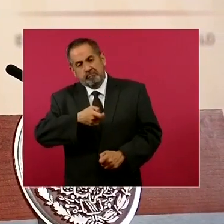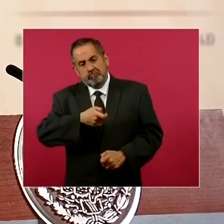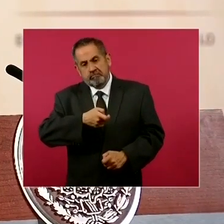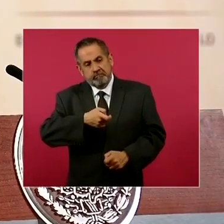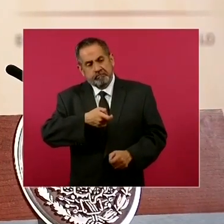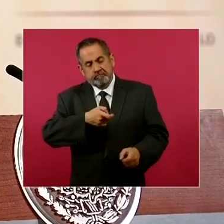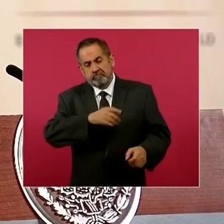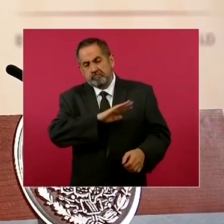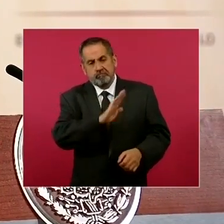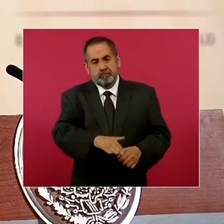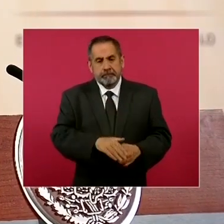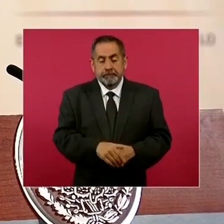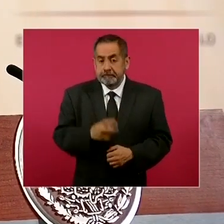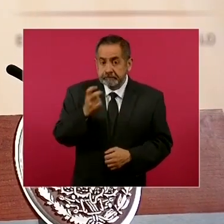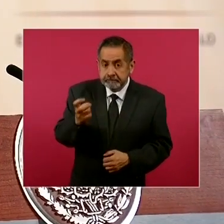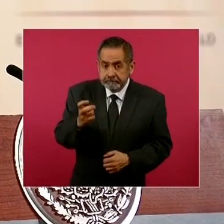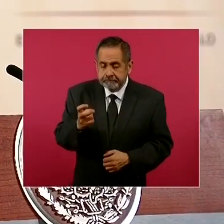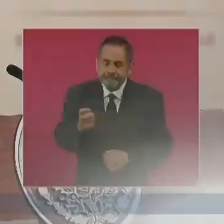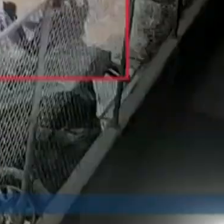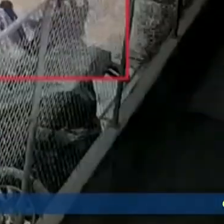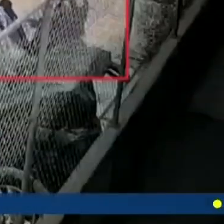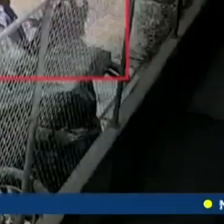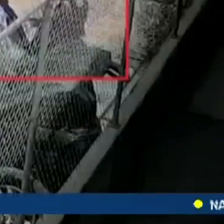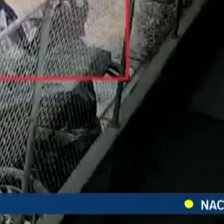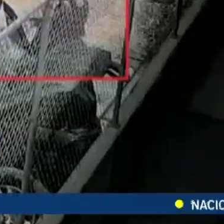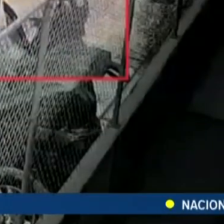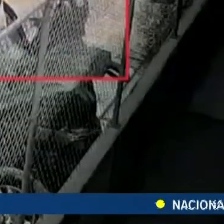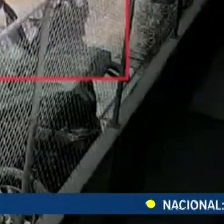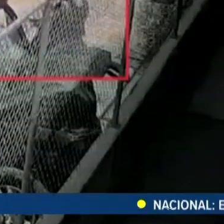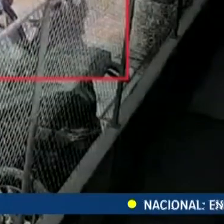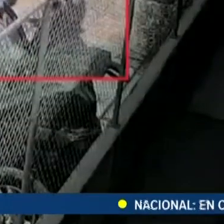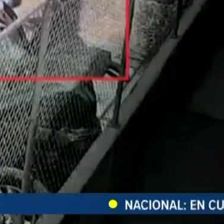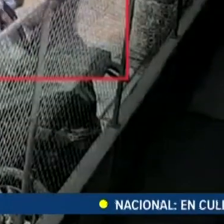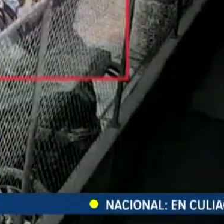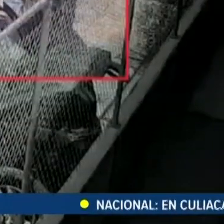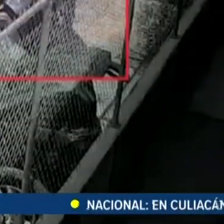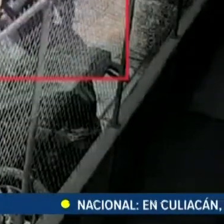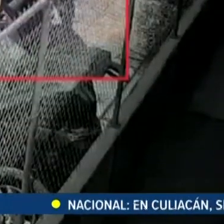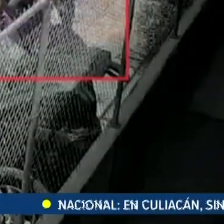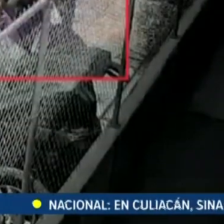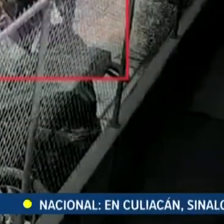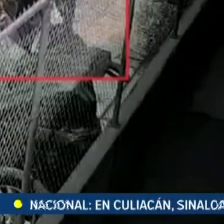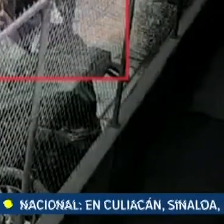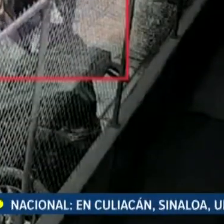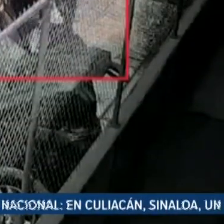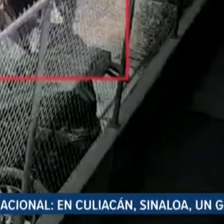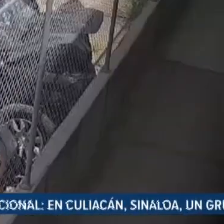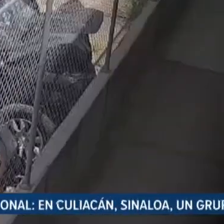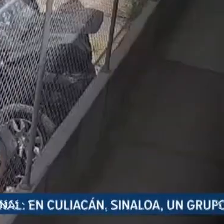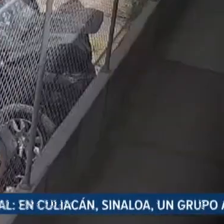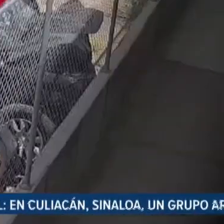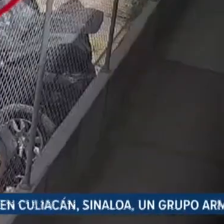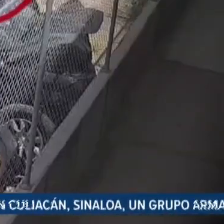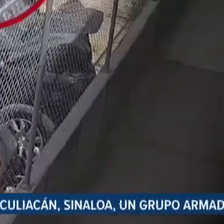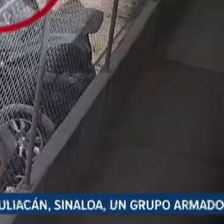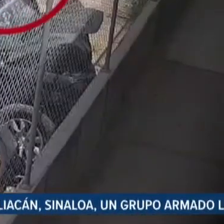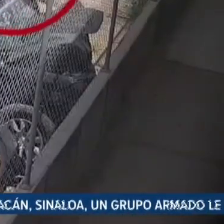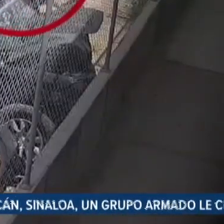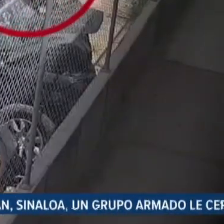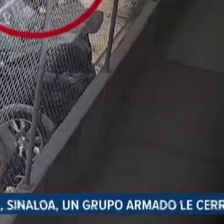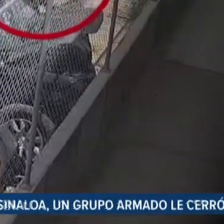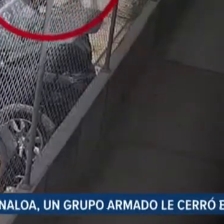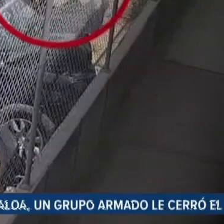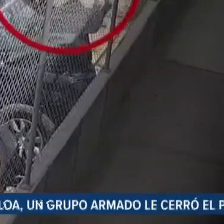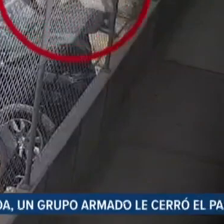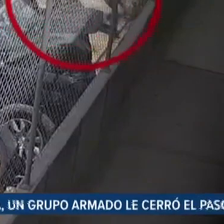y eso no se puede permitir y ya están a punto de ponerse a